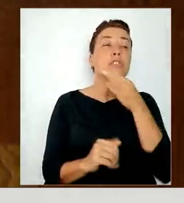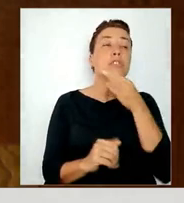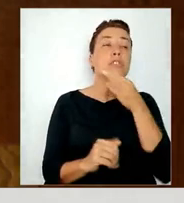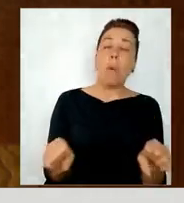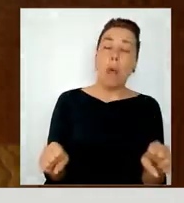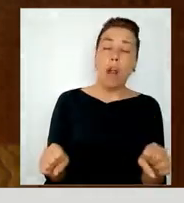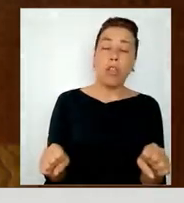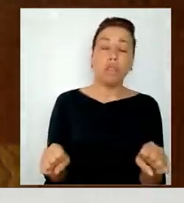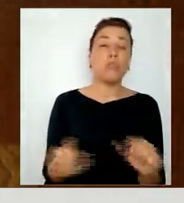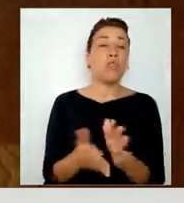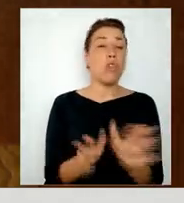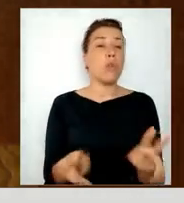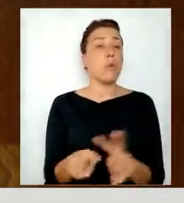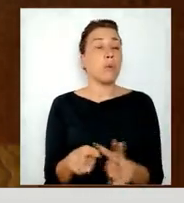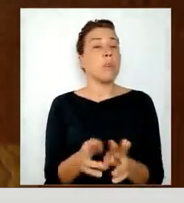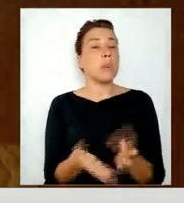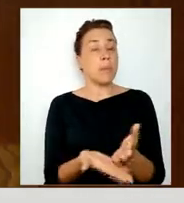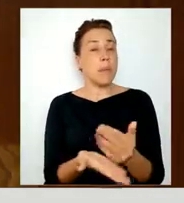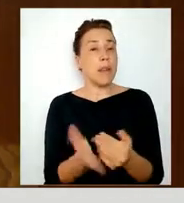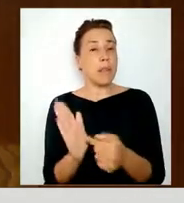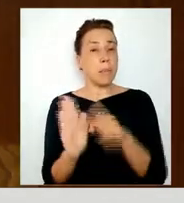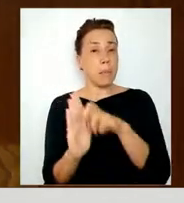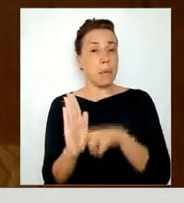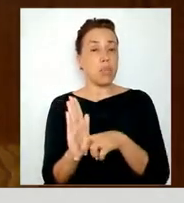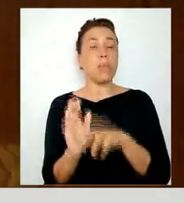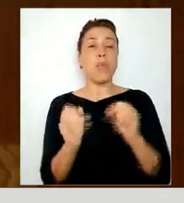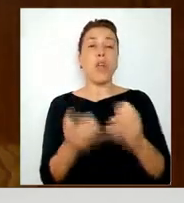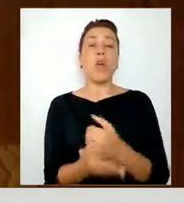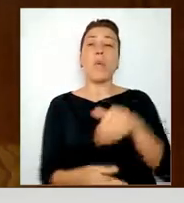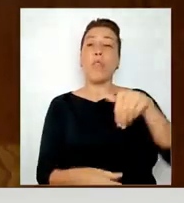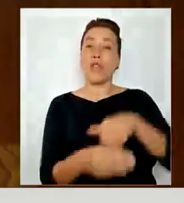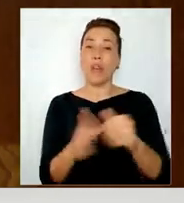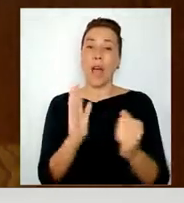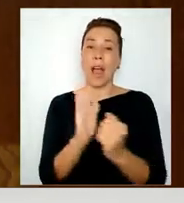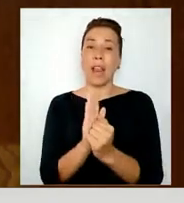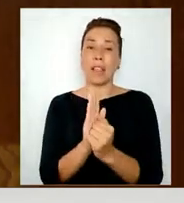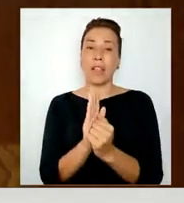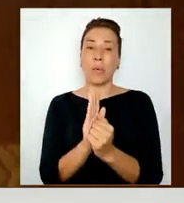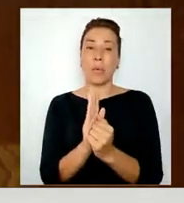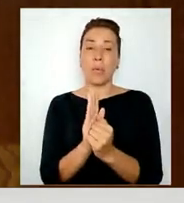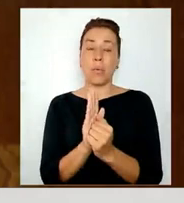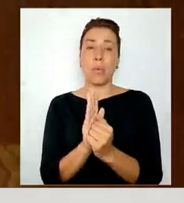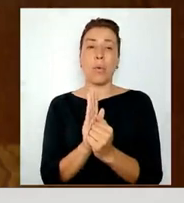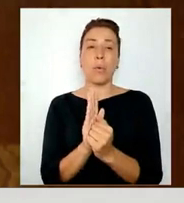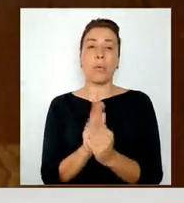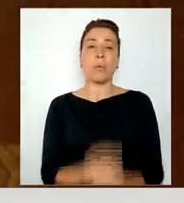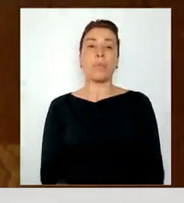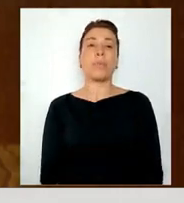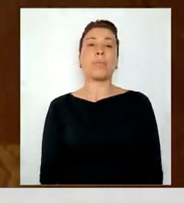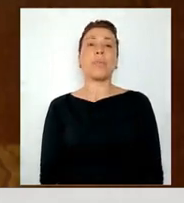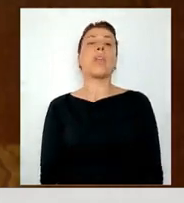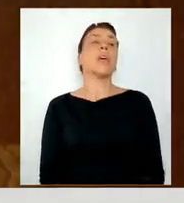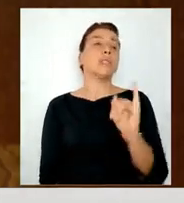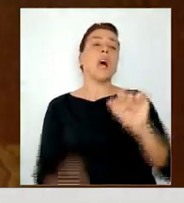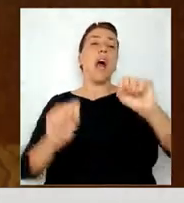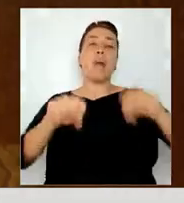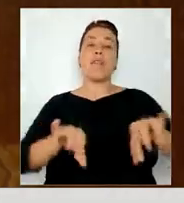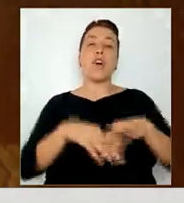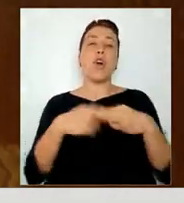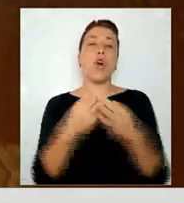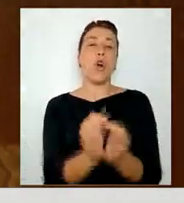alcanzarlo por lo que puesto en votación los artículos de su competencia resultaron aprobados por laninidad de los presentes